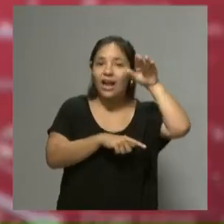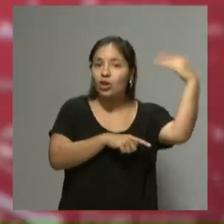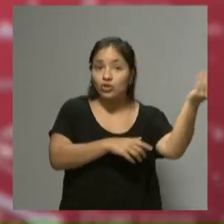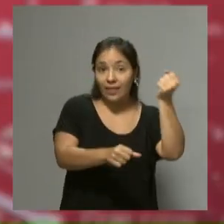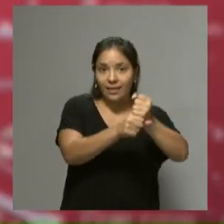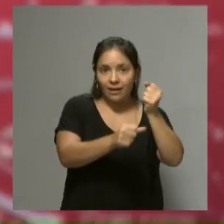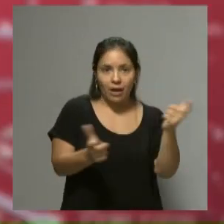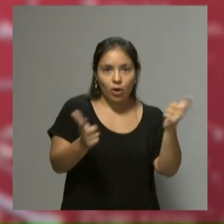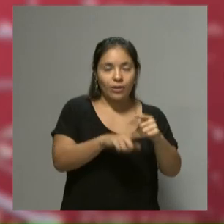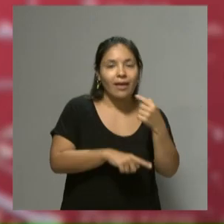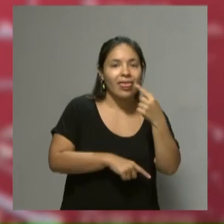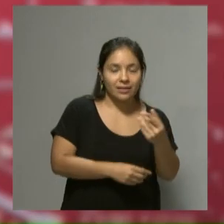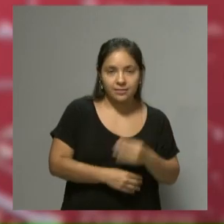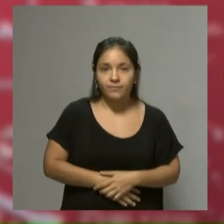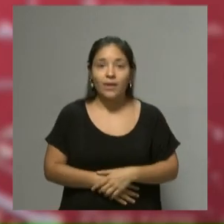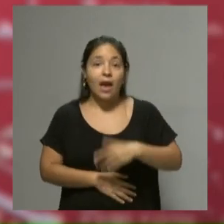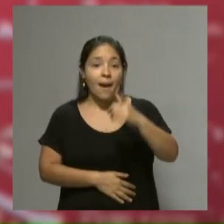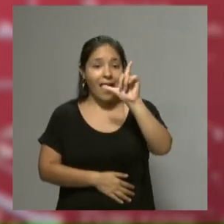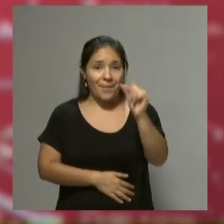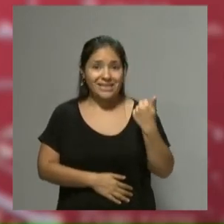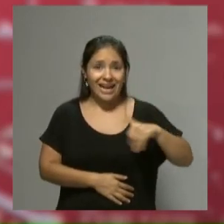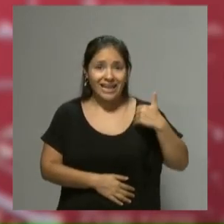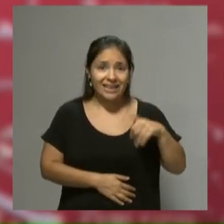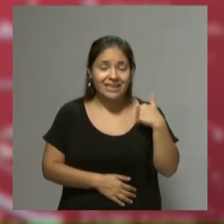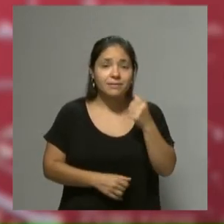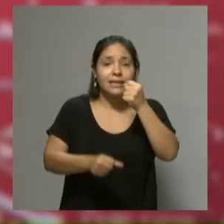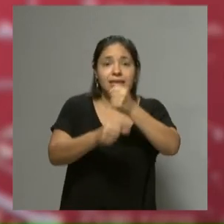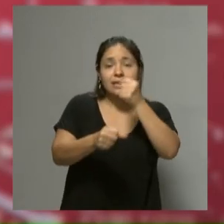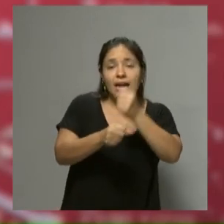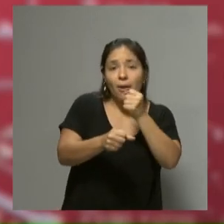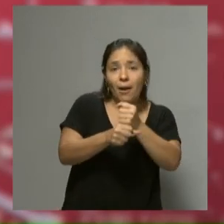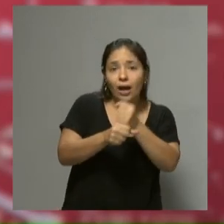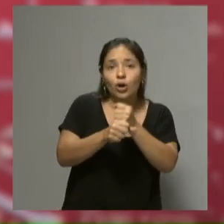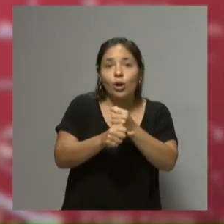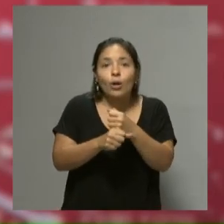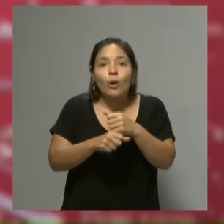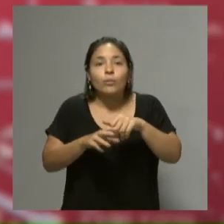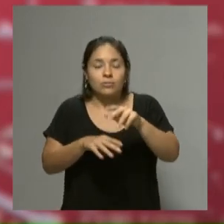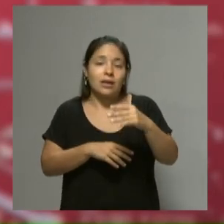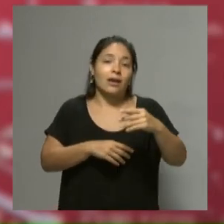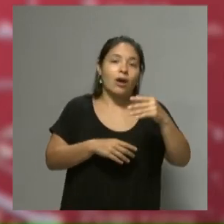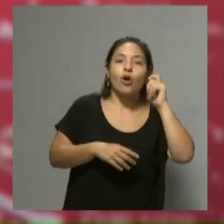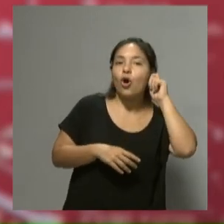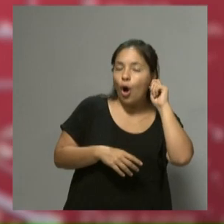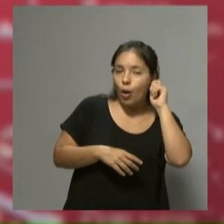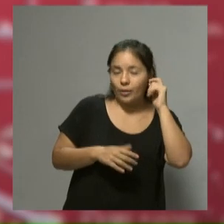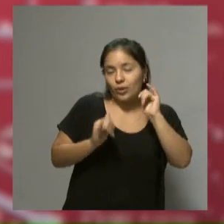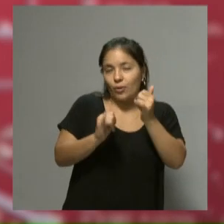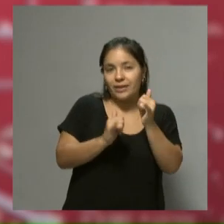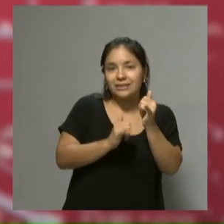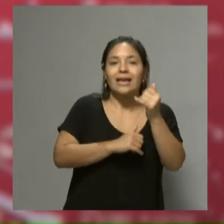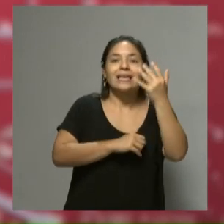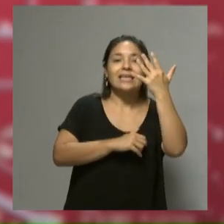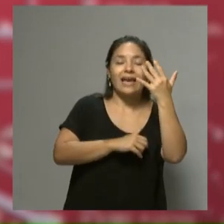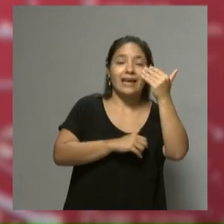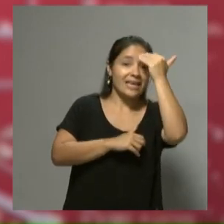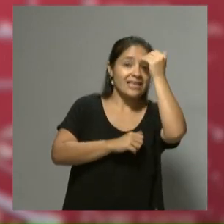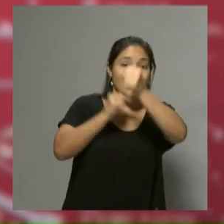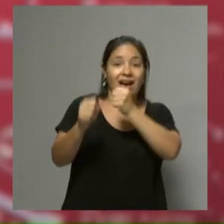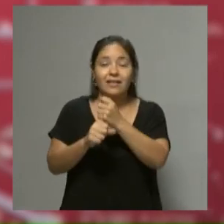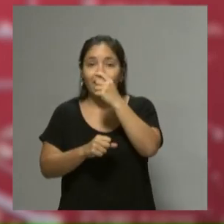Mira, en Argentina el impacto en materia laboral se advierte especialmente en los jóvenes entre 15 y 24 años. Ahí hablamos de otra franja etaria.